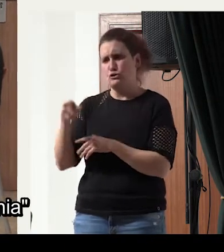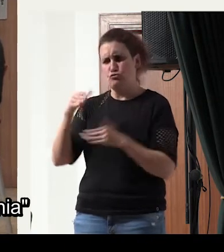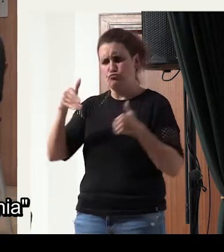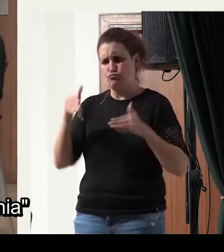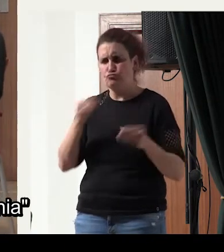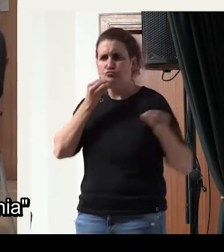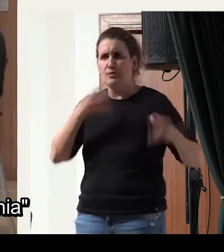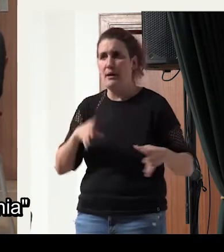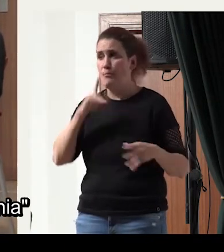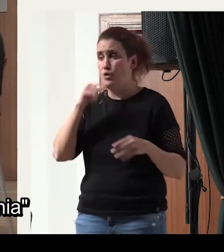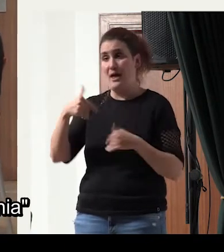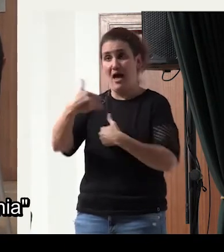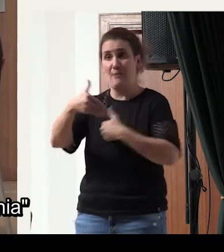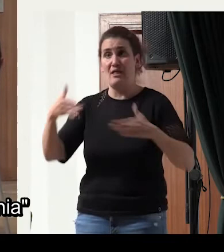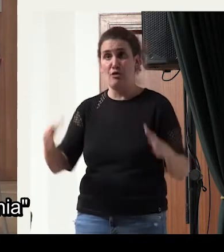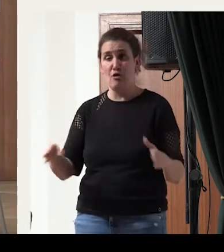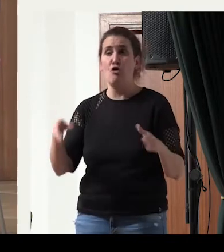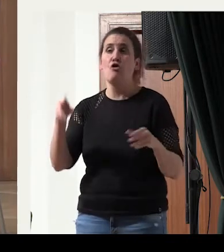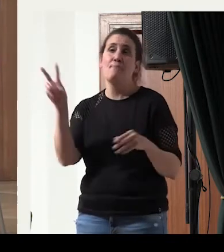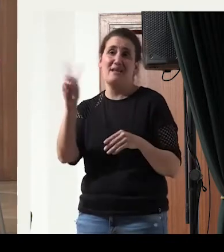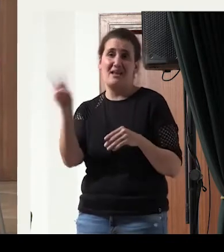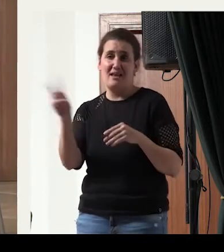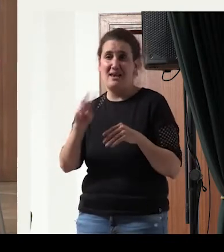Virginia tendrá un presupuesto